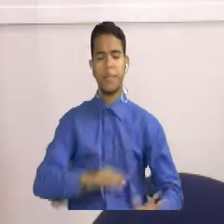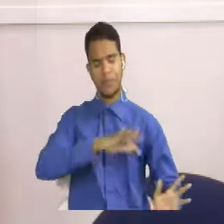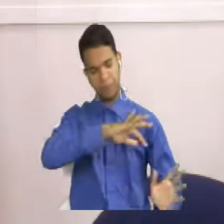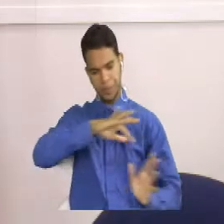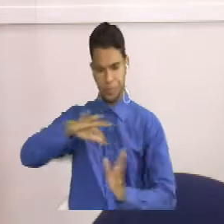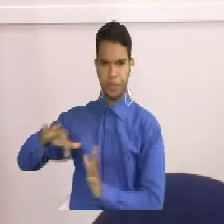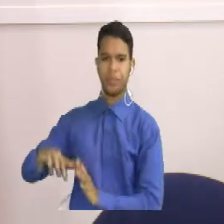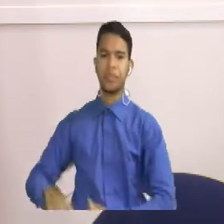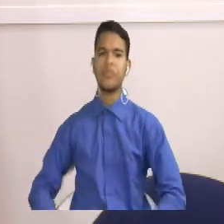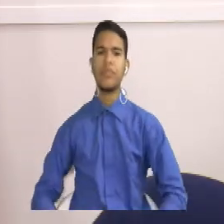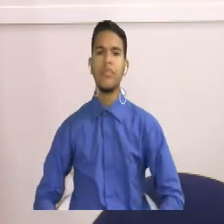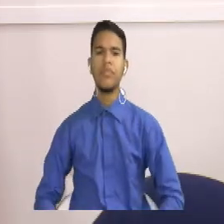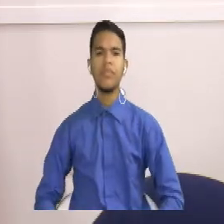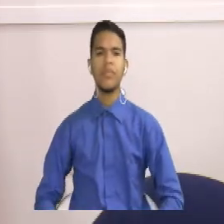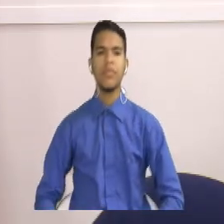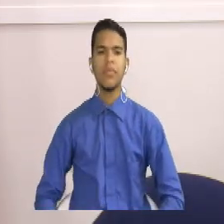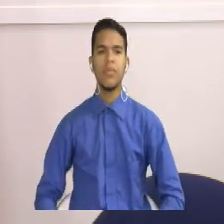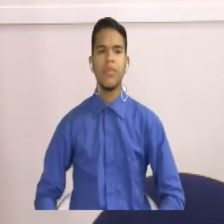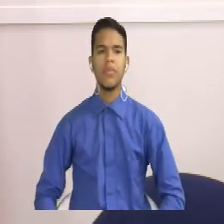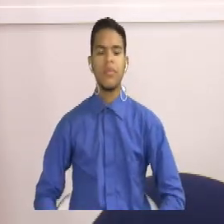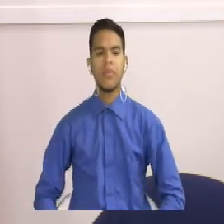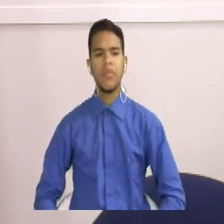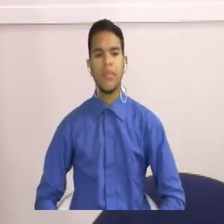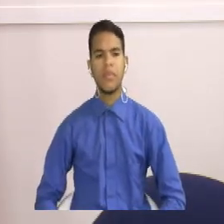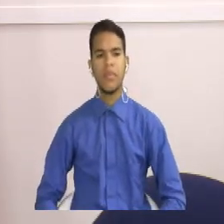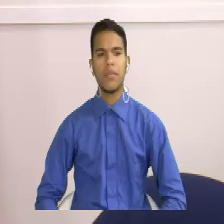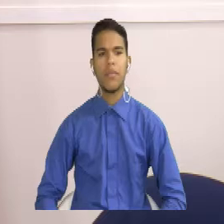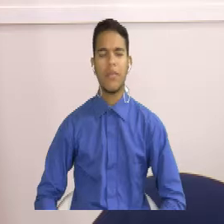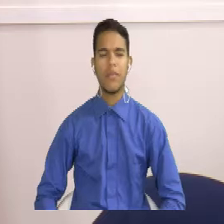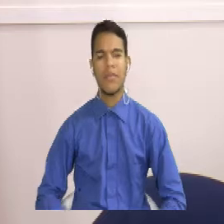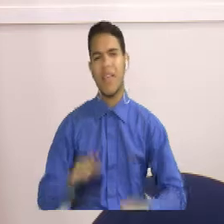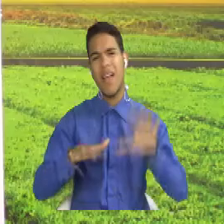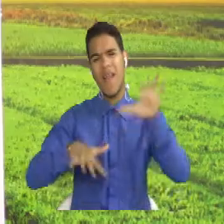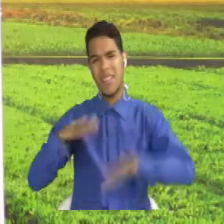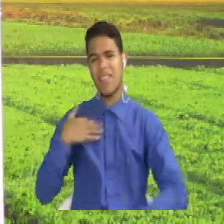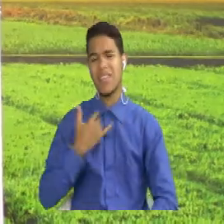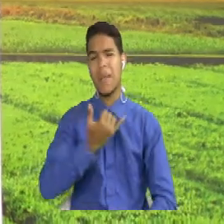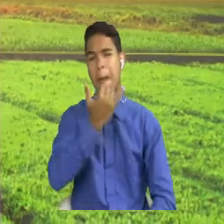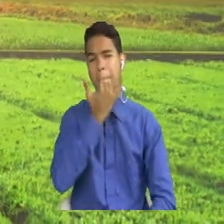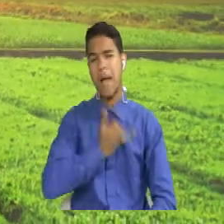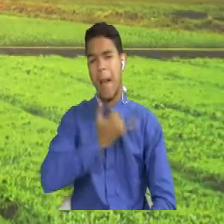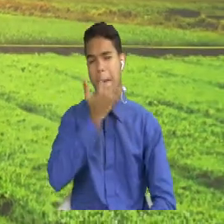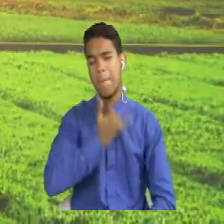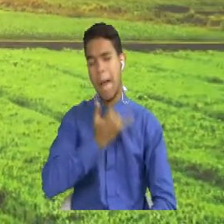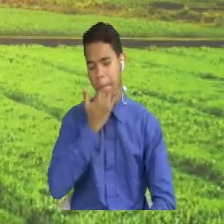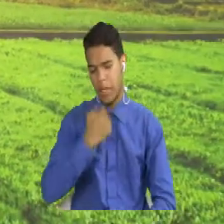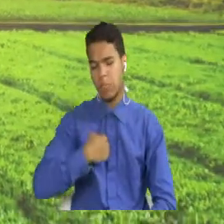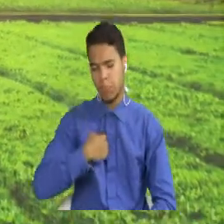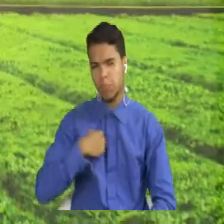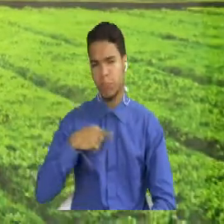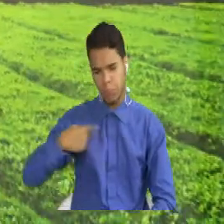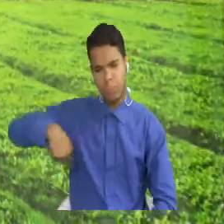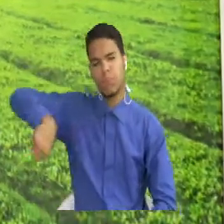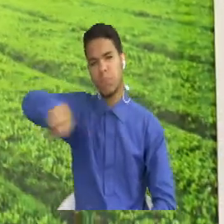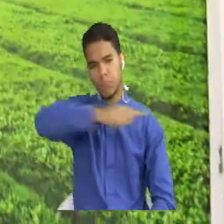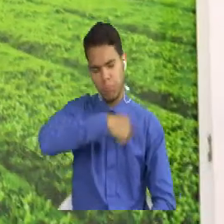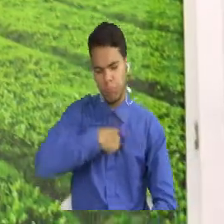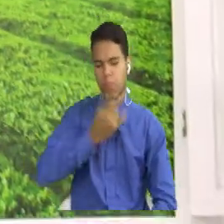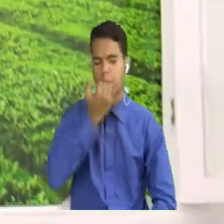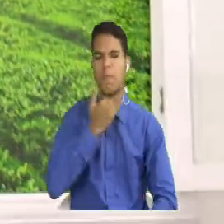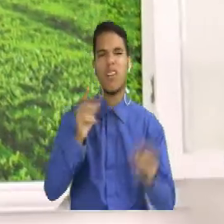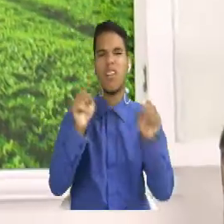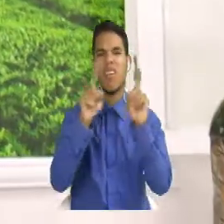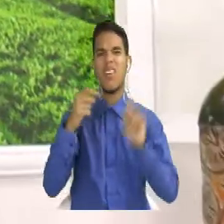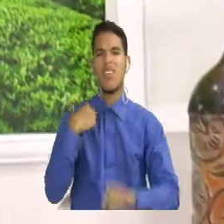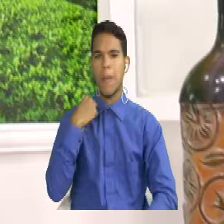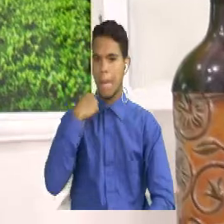hay digamos que unos errores que cometemos nosotros en términos de cuidado de la piel. ¿Por qué